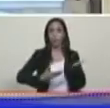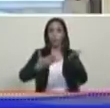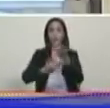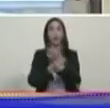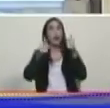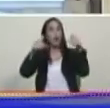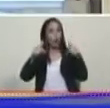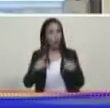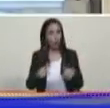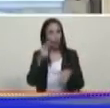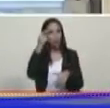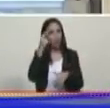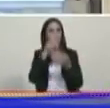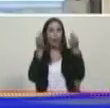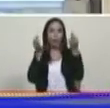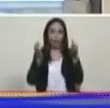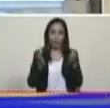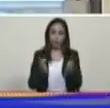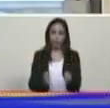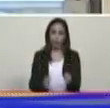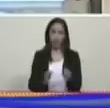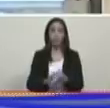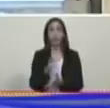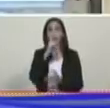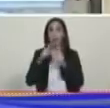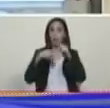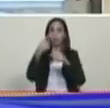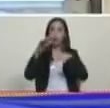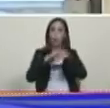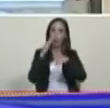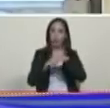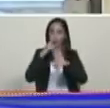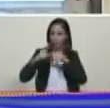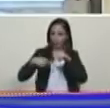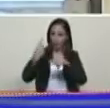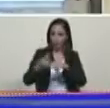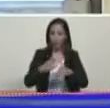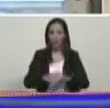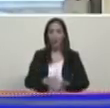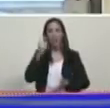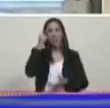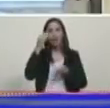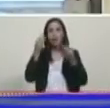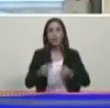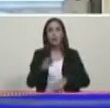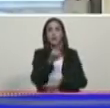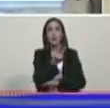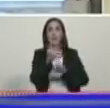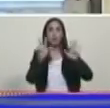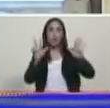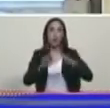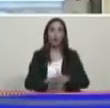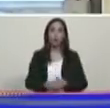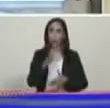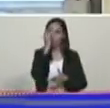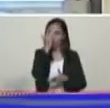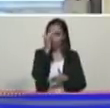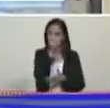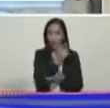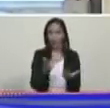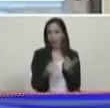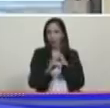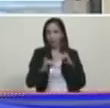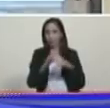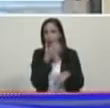cual se decreta el próximo jueves, mañana 28 de febrero, último día de